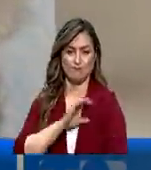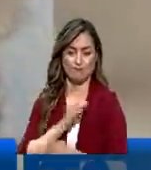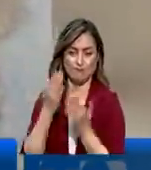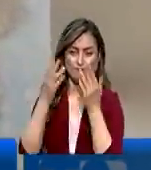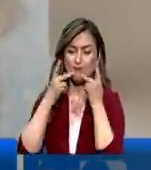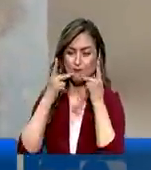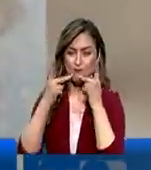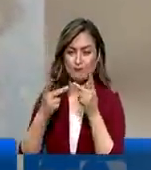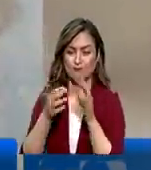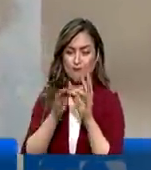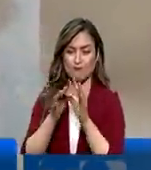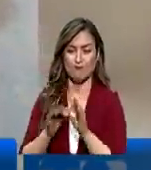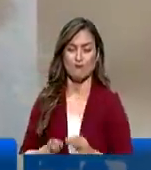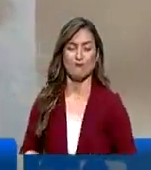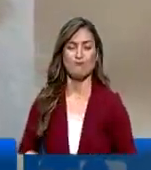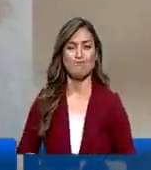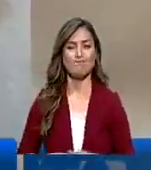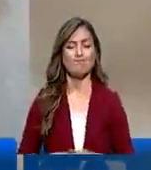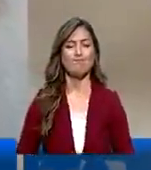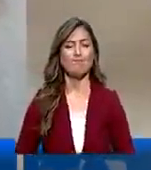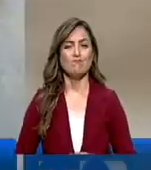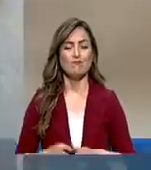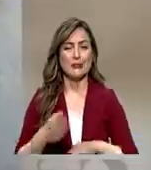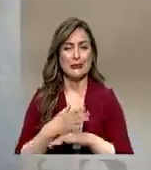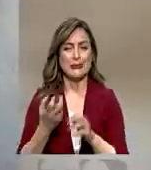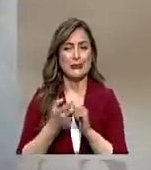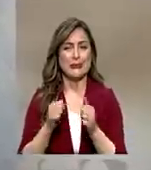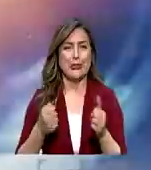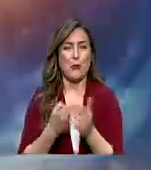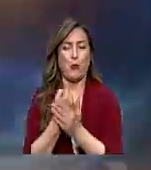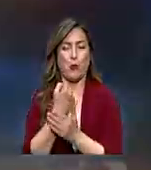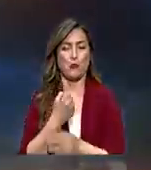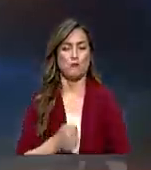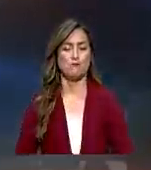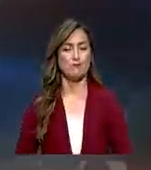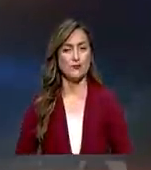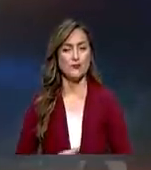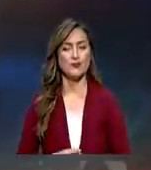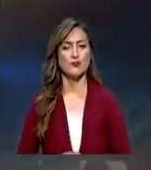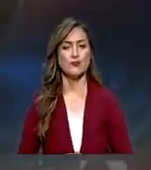obras públicas la intervención de la arteria antes de que ocurra un accidente.